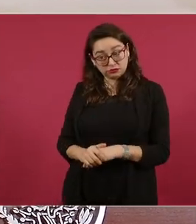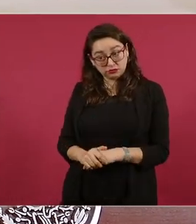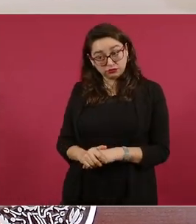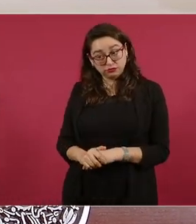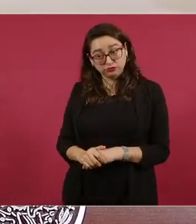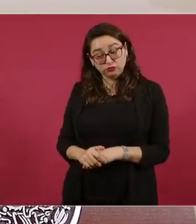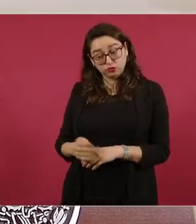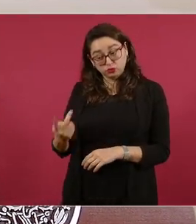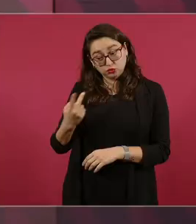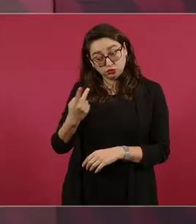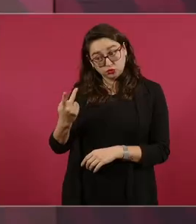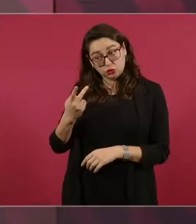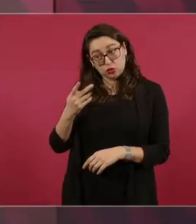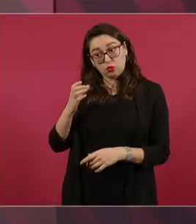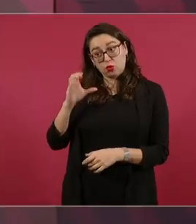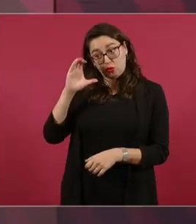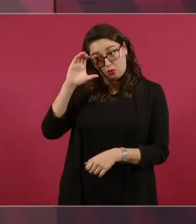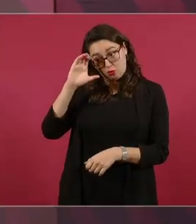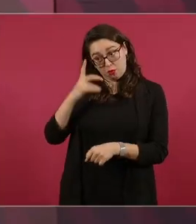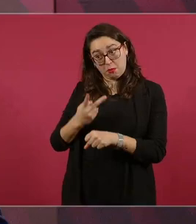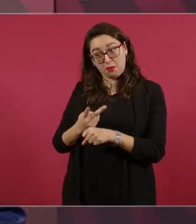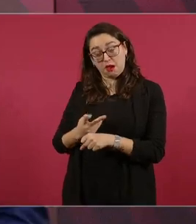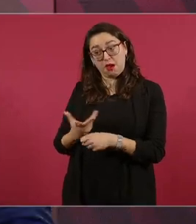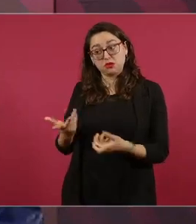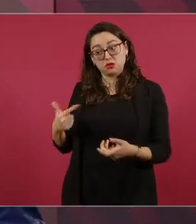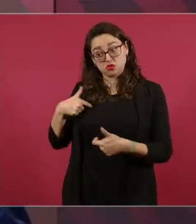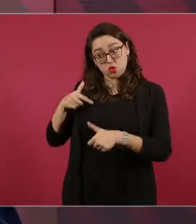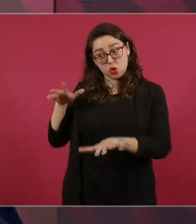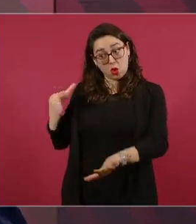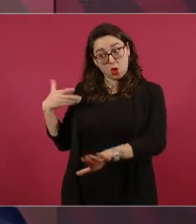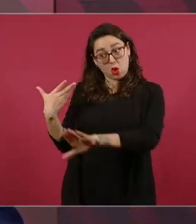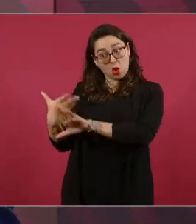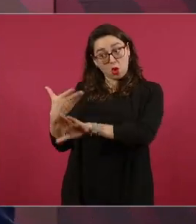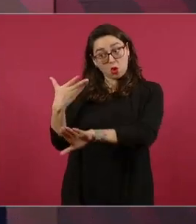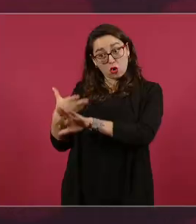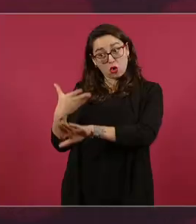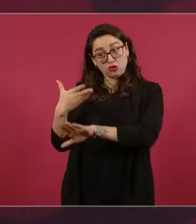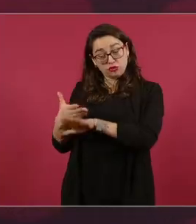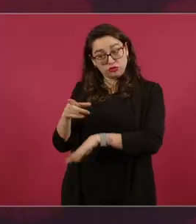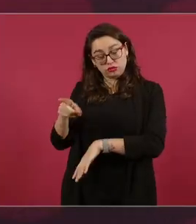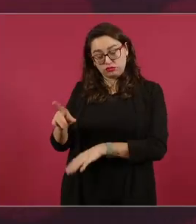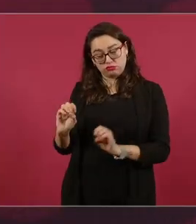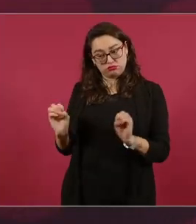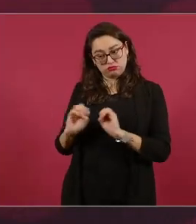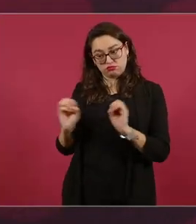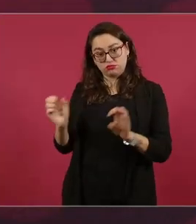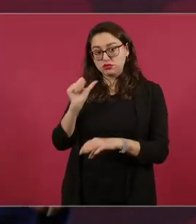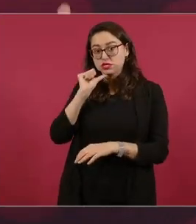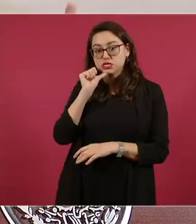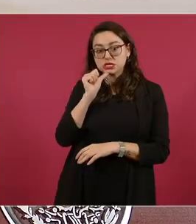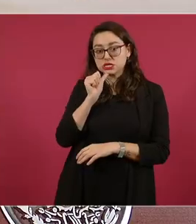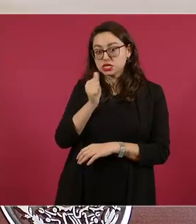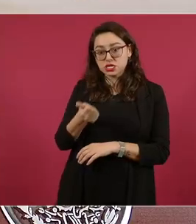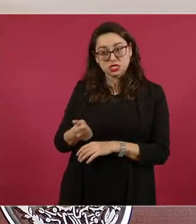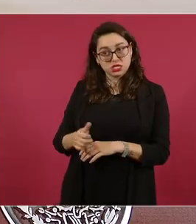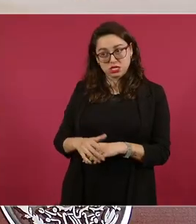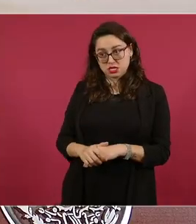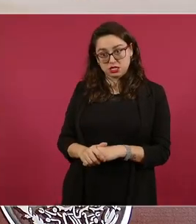ver con todo eso. Y entonces ahí el manco pues está